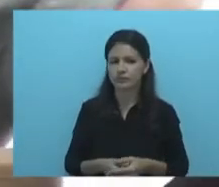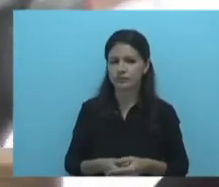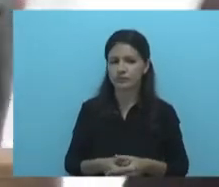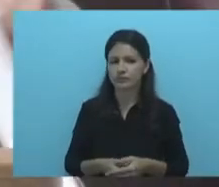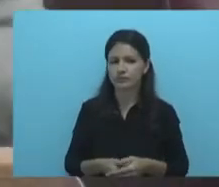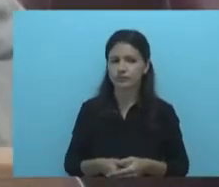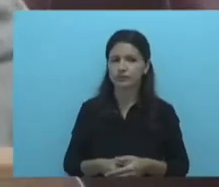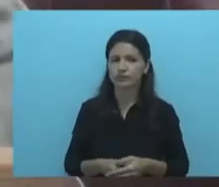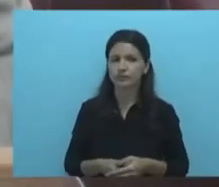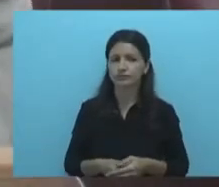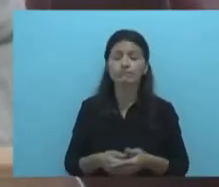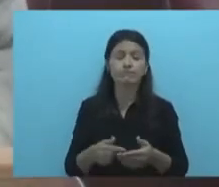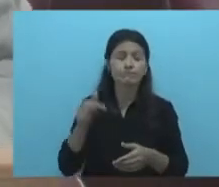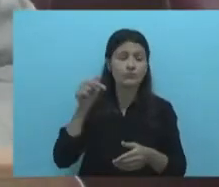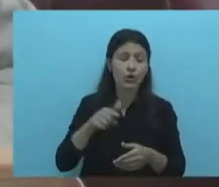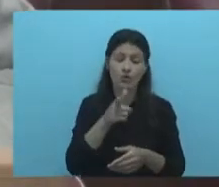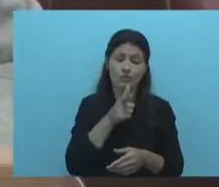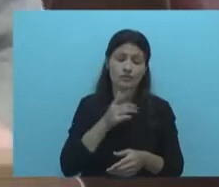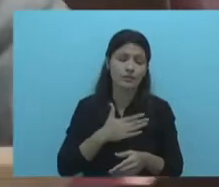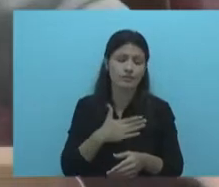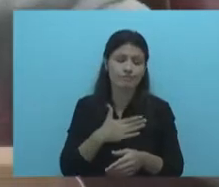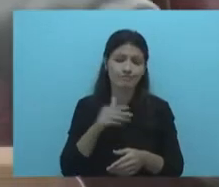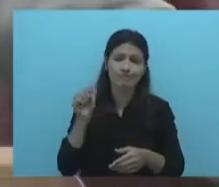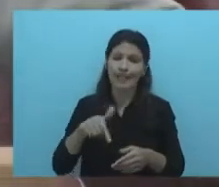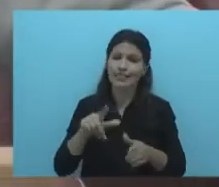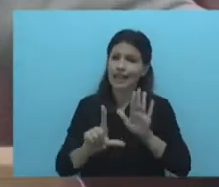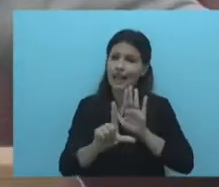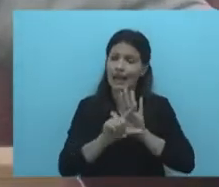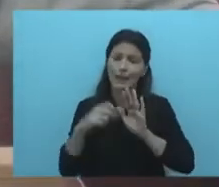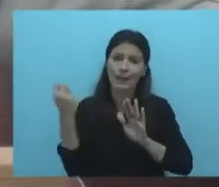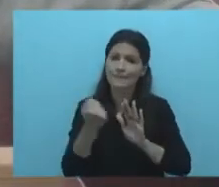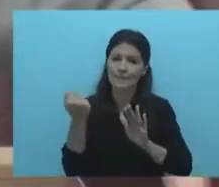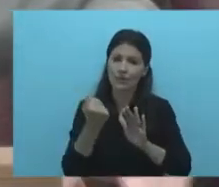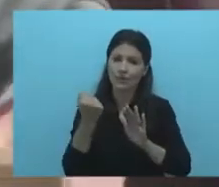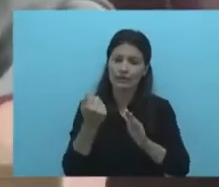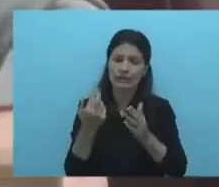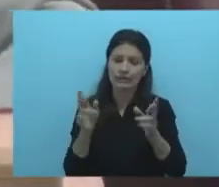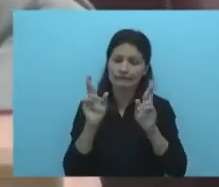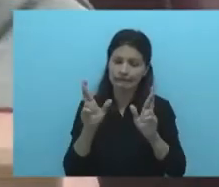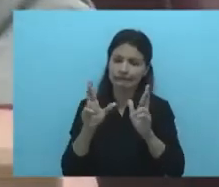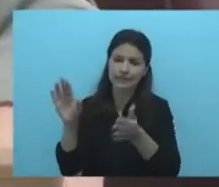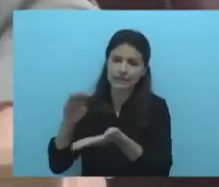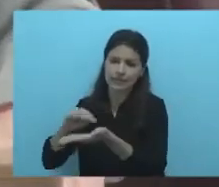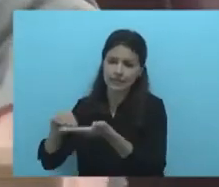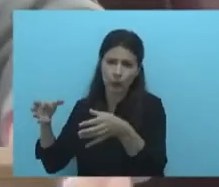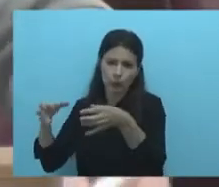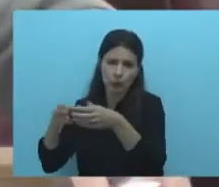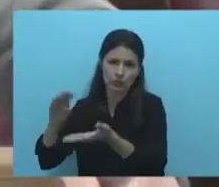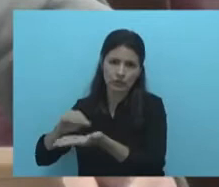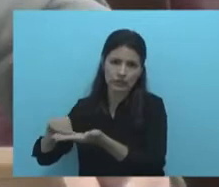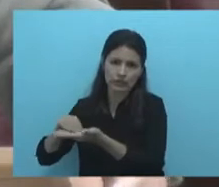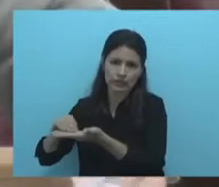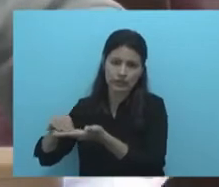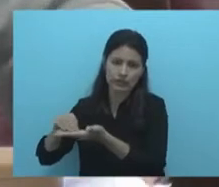dando nuevamente un paso fundamental. Espero que el Senado, como en